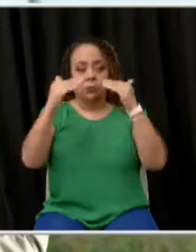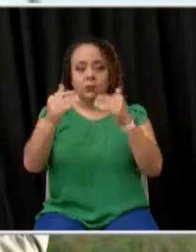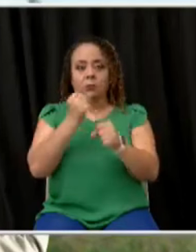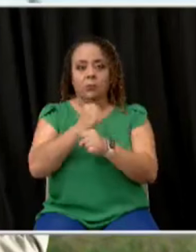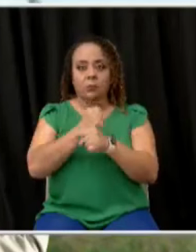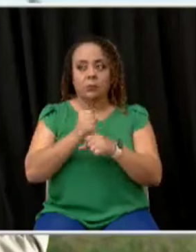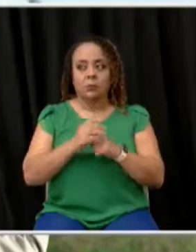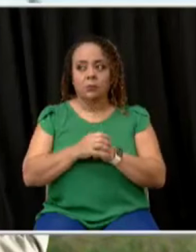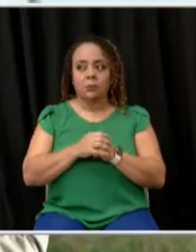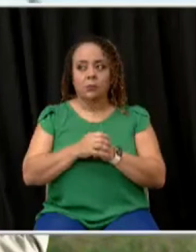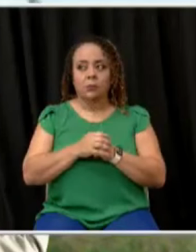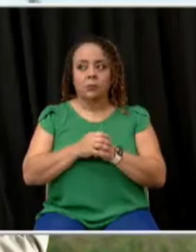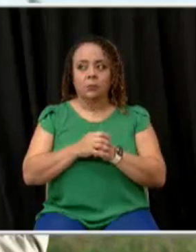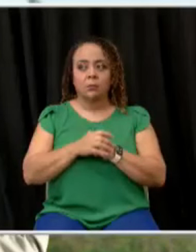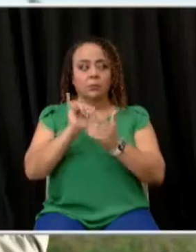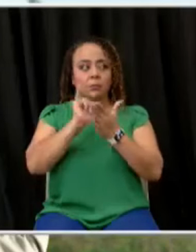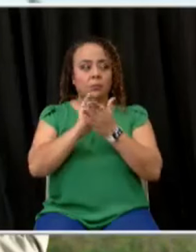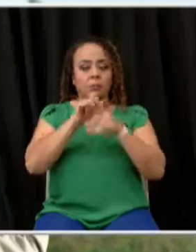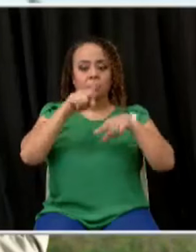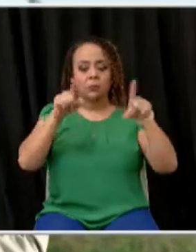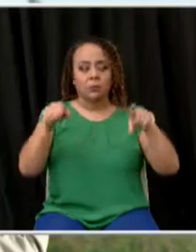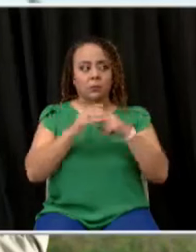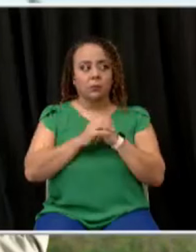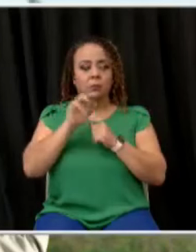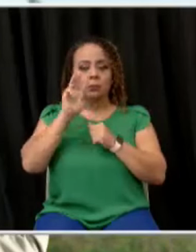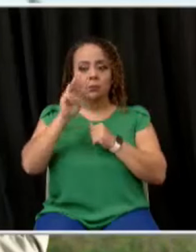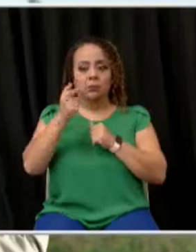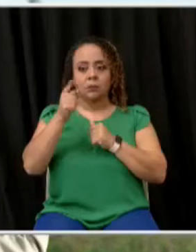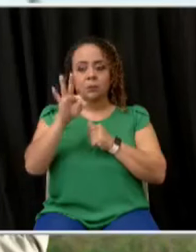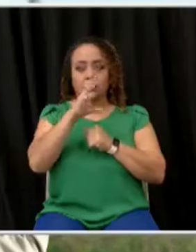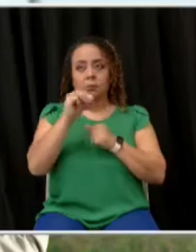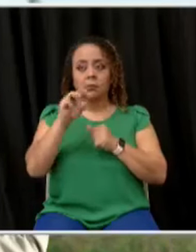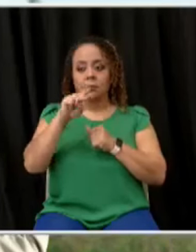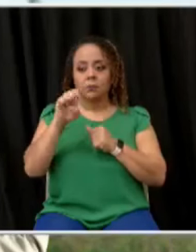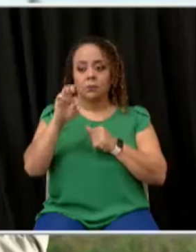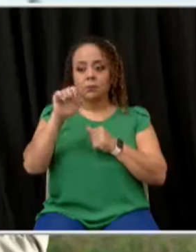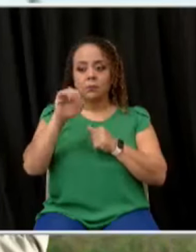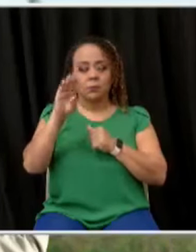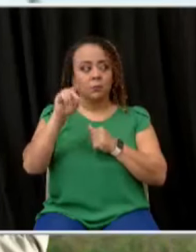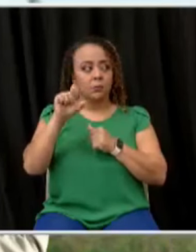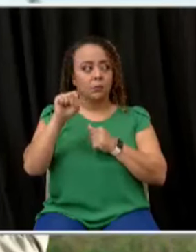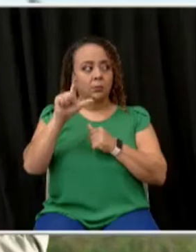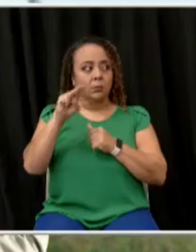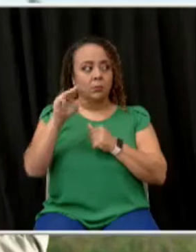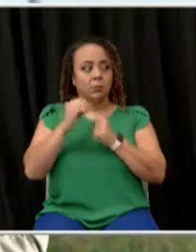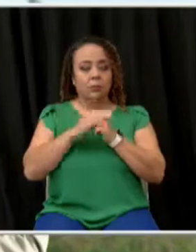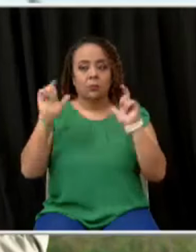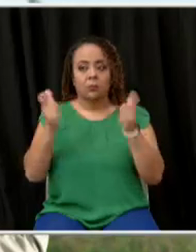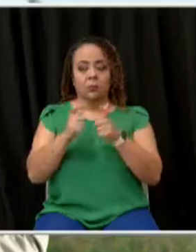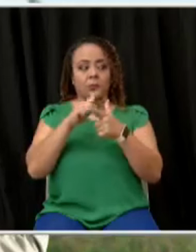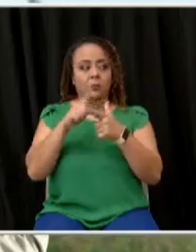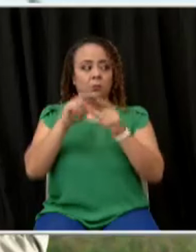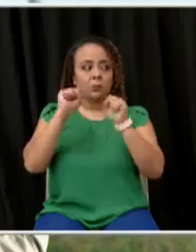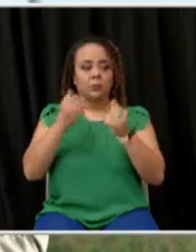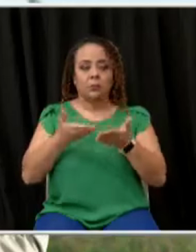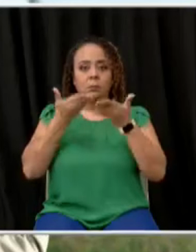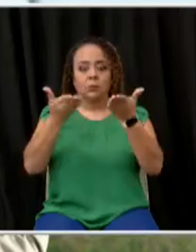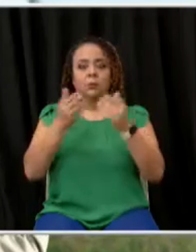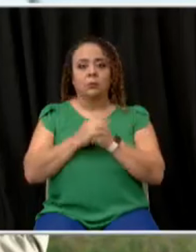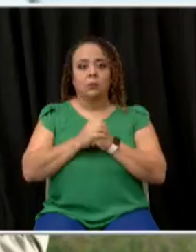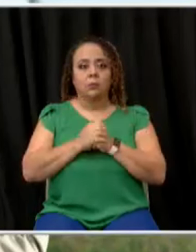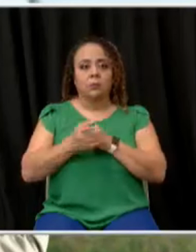trabajando. Eso, vean, el índice WGT y el metabolismo bajan. Okay. Bajan, entonces podemos ofrecer de